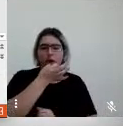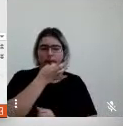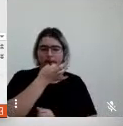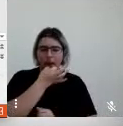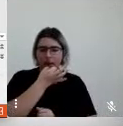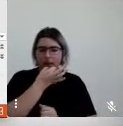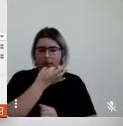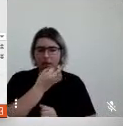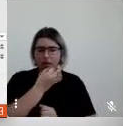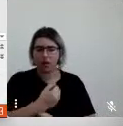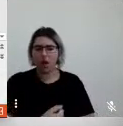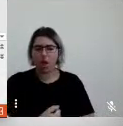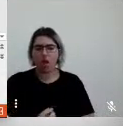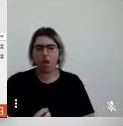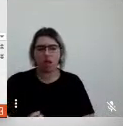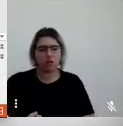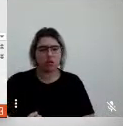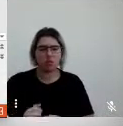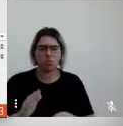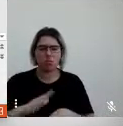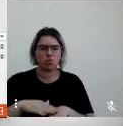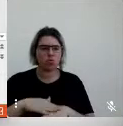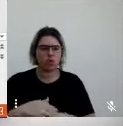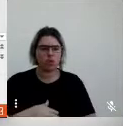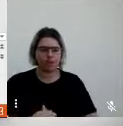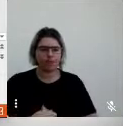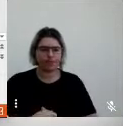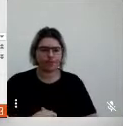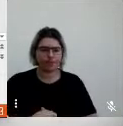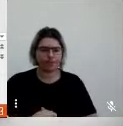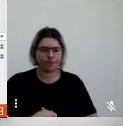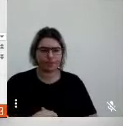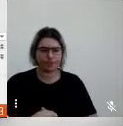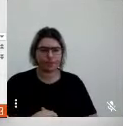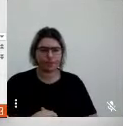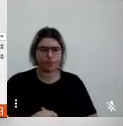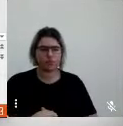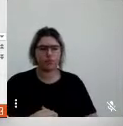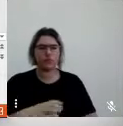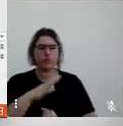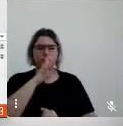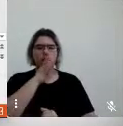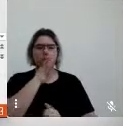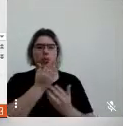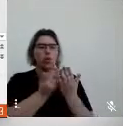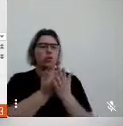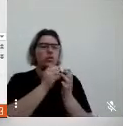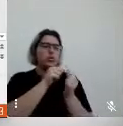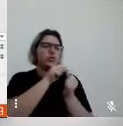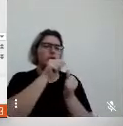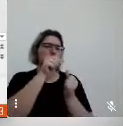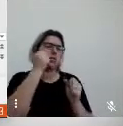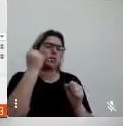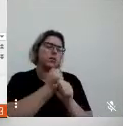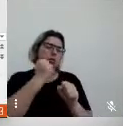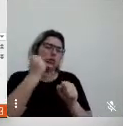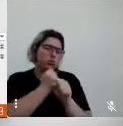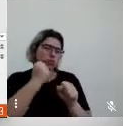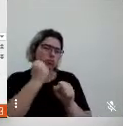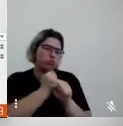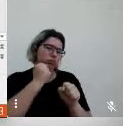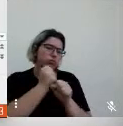tarde? Esto ocurre porque cuando llevamos un día de trabajo y nos sentamos